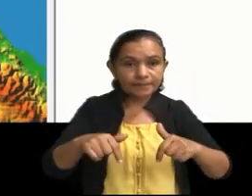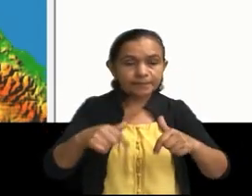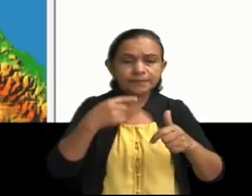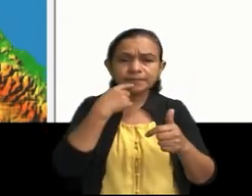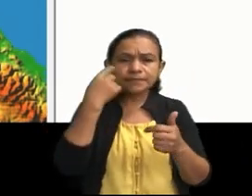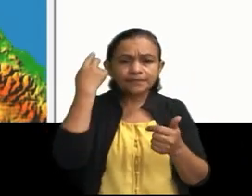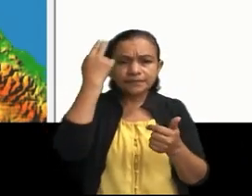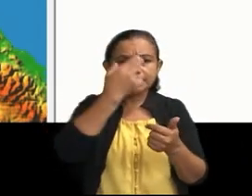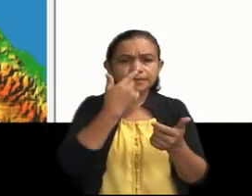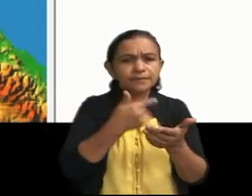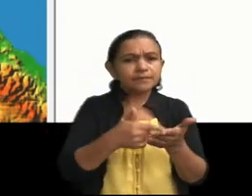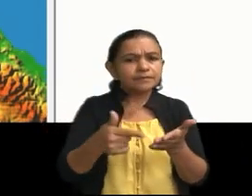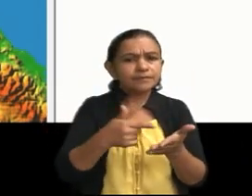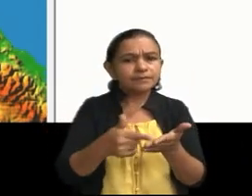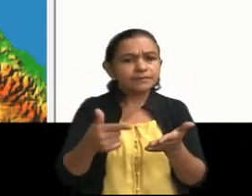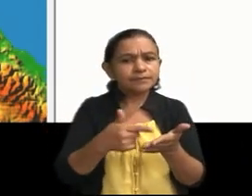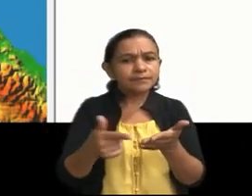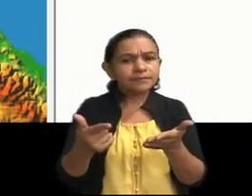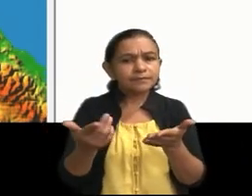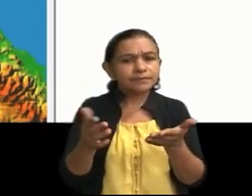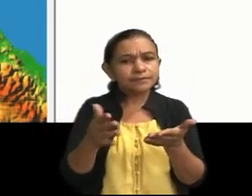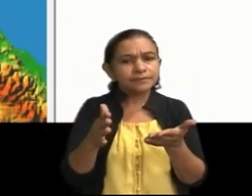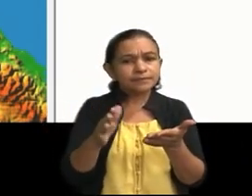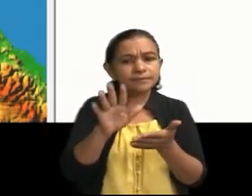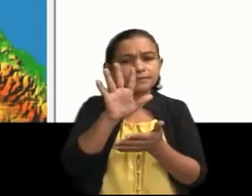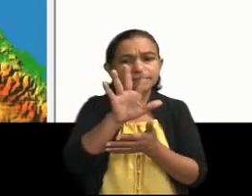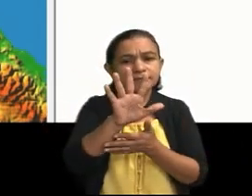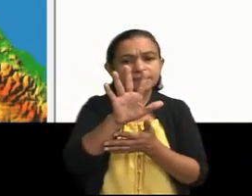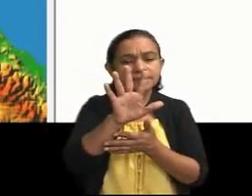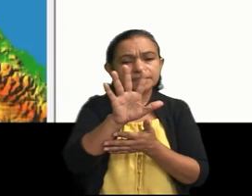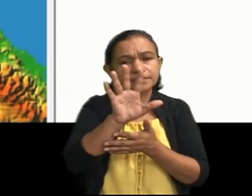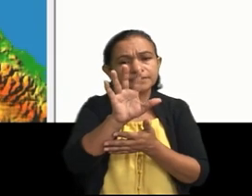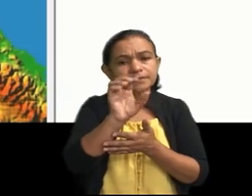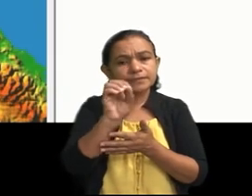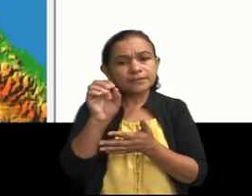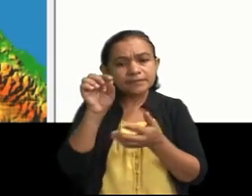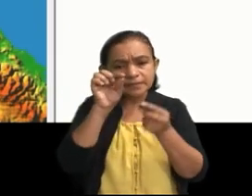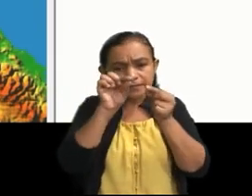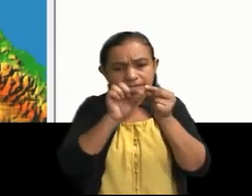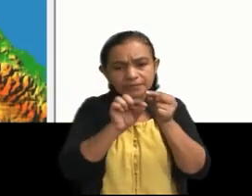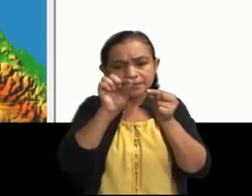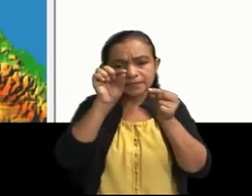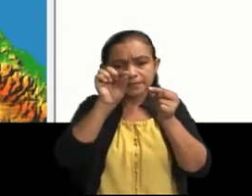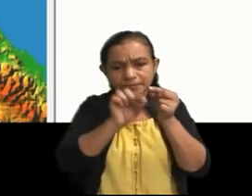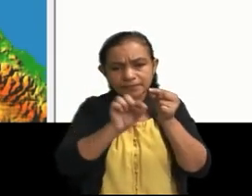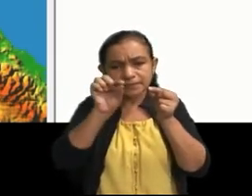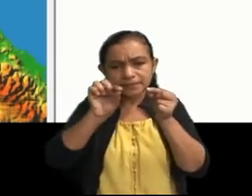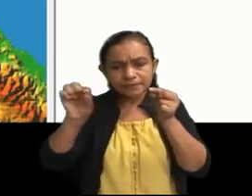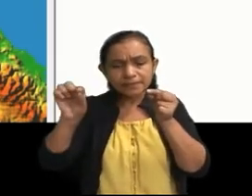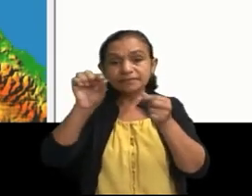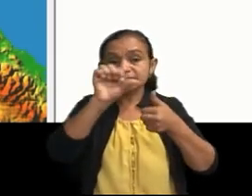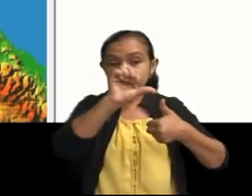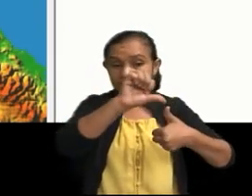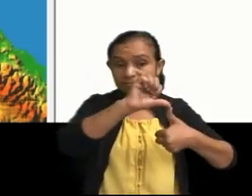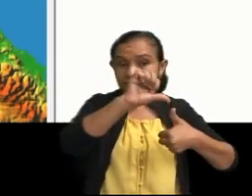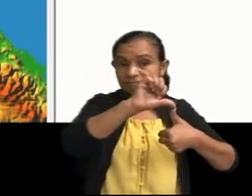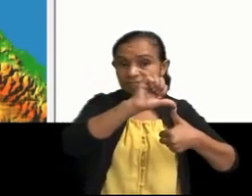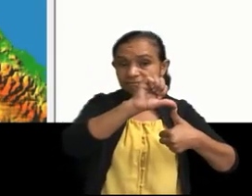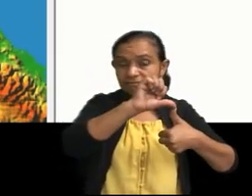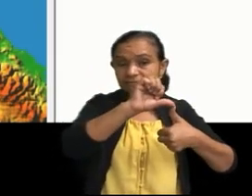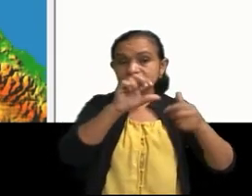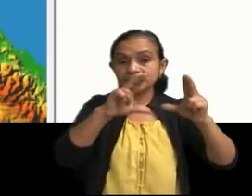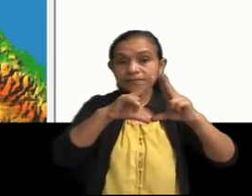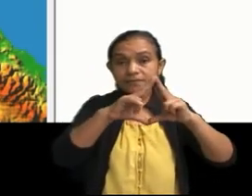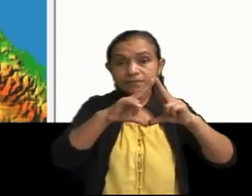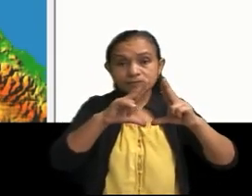procesamos datos de unas 500 estaciones sísmicas de Centroamérica, siendo